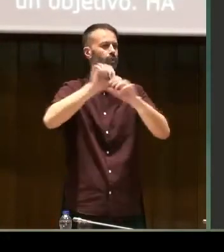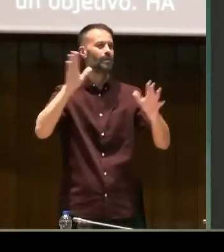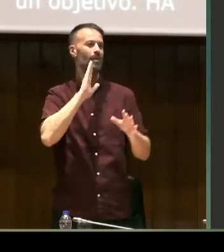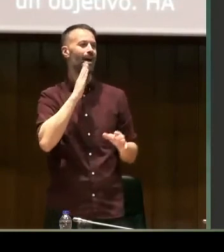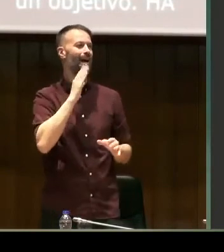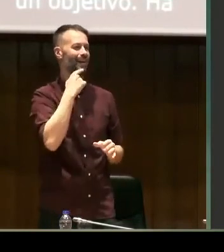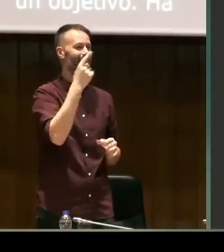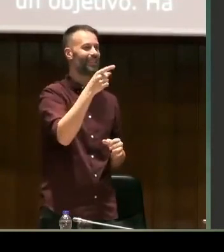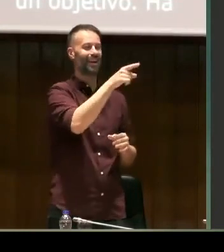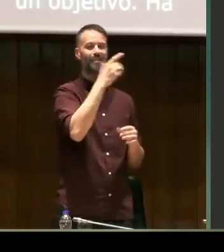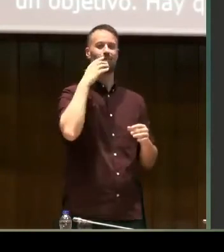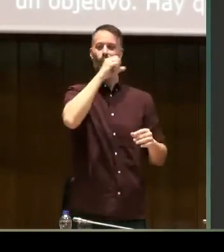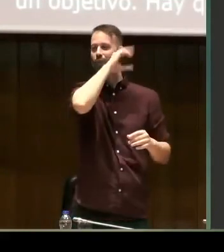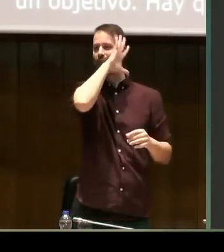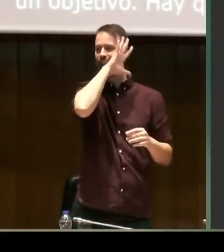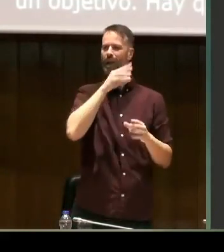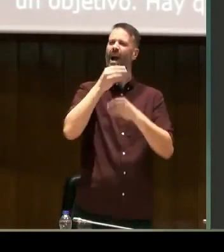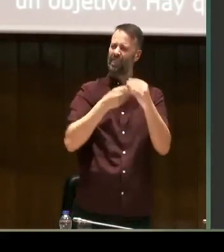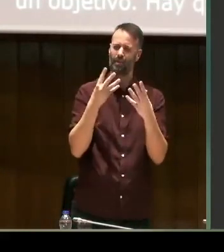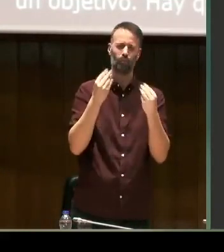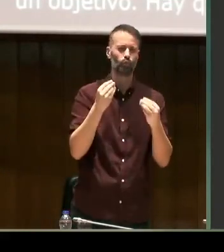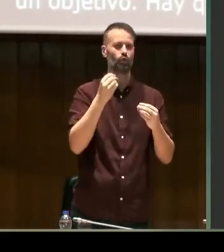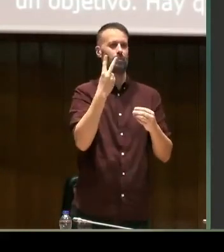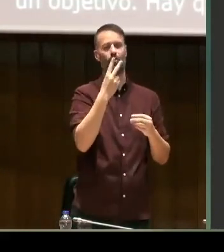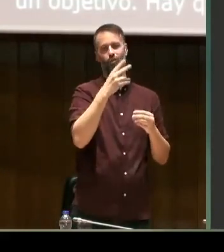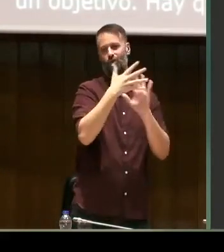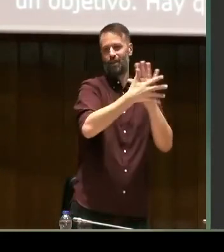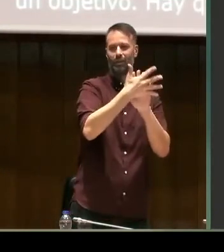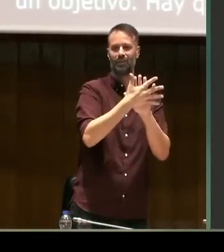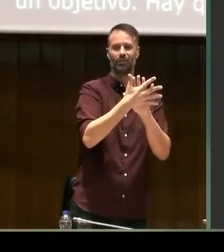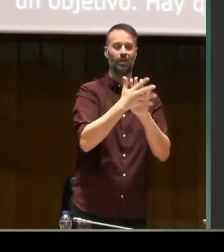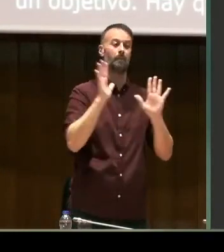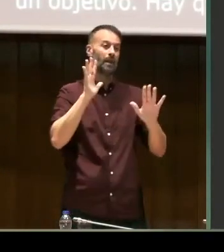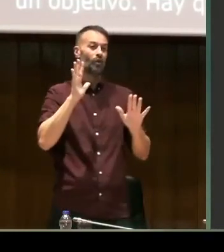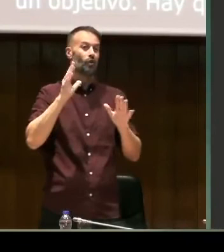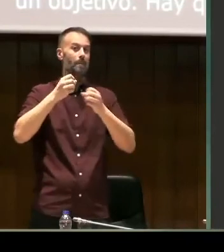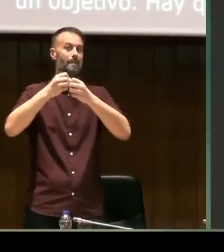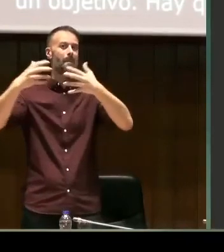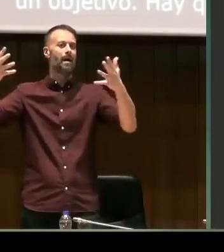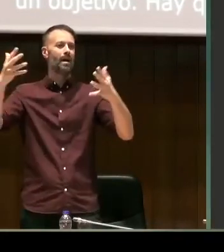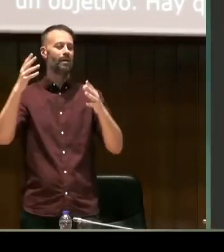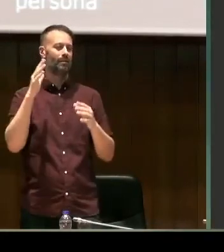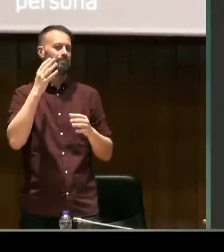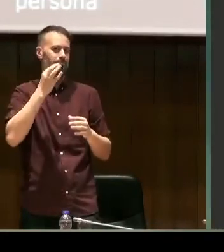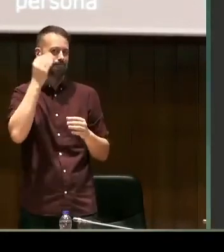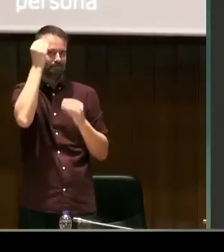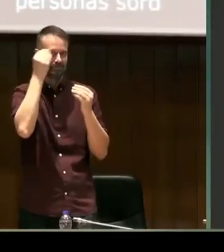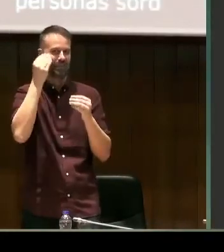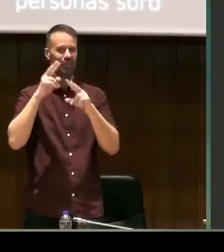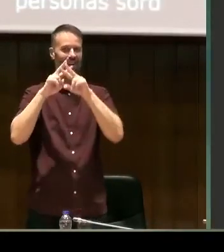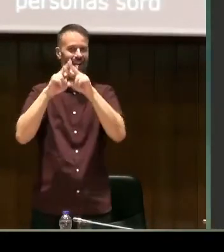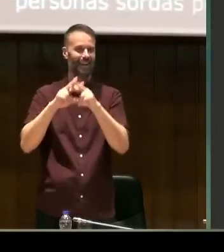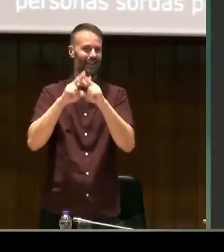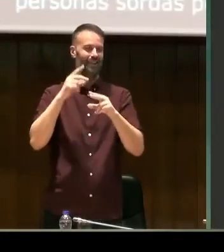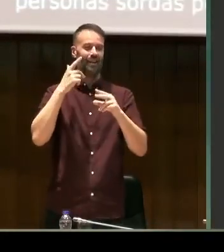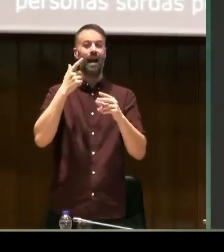más la presencia de la lengua de signos en diferentes ámbitos. Antes decía Rubén, Rosalén hace mucho por la lengua de signos